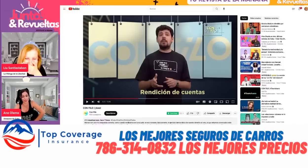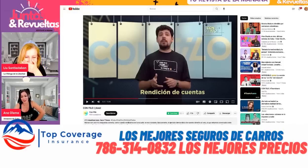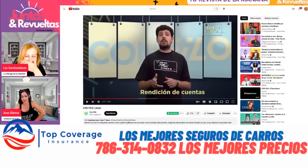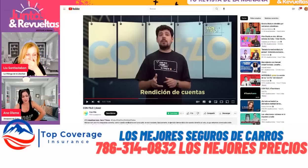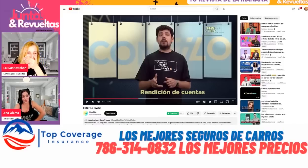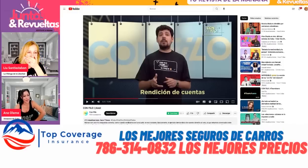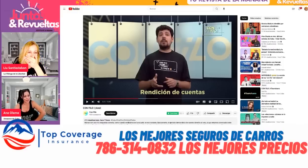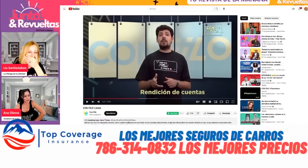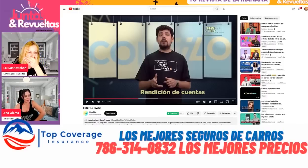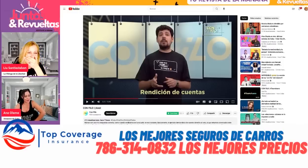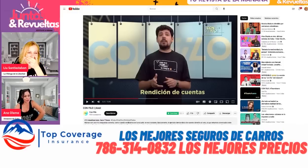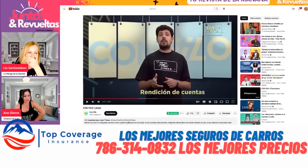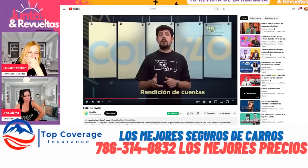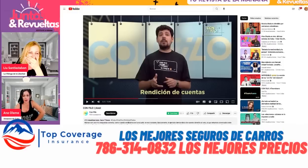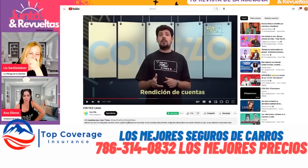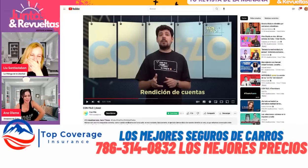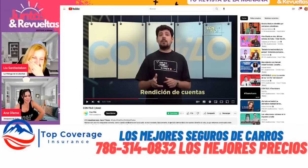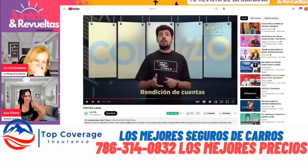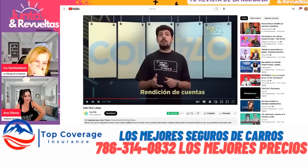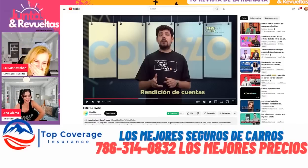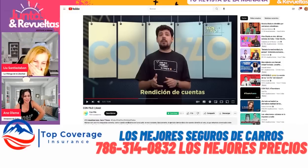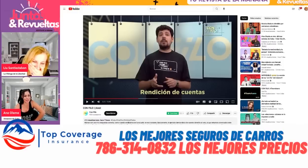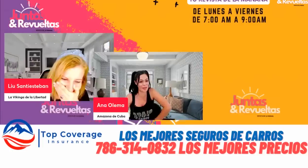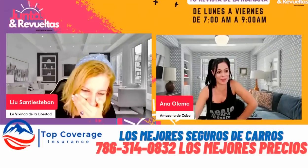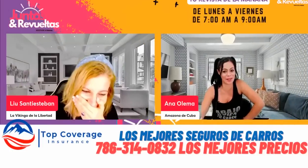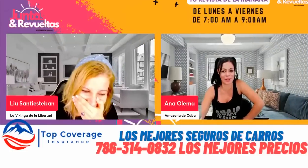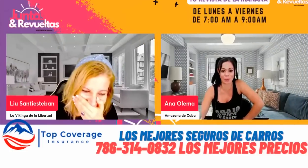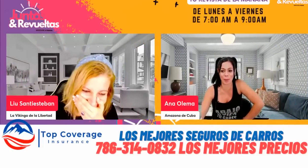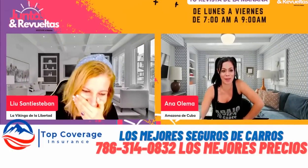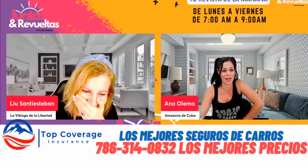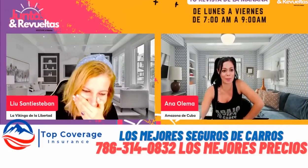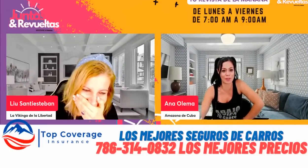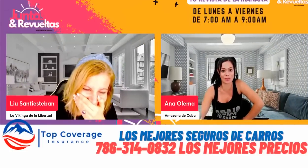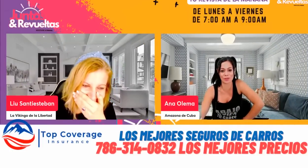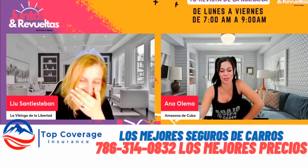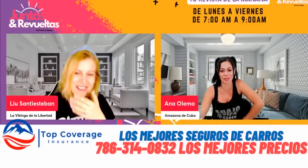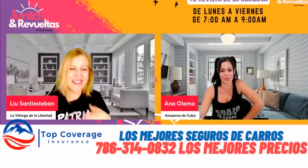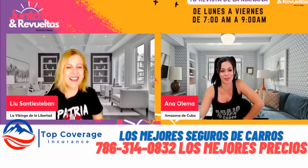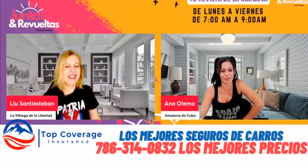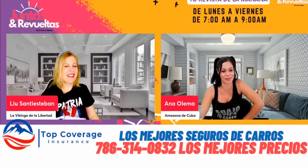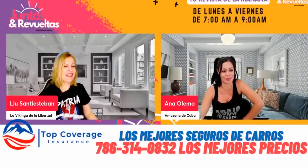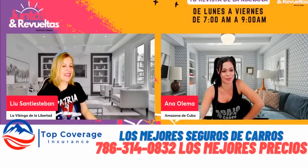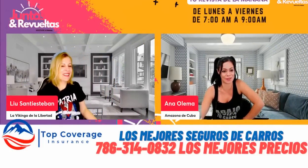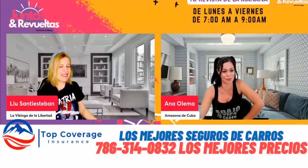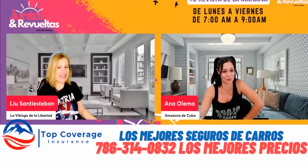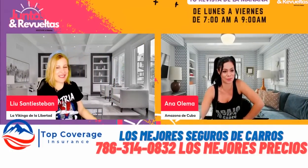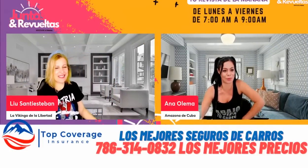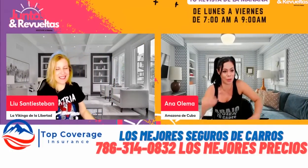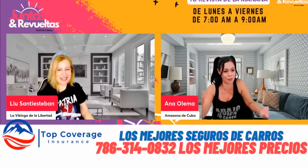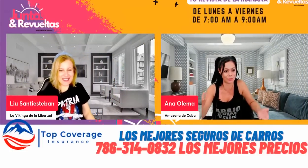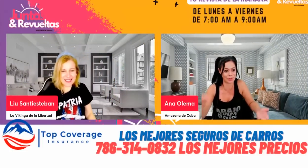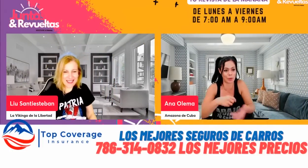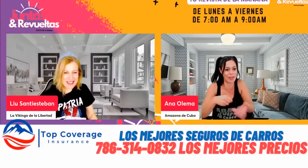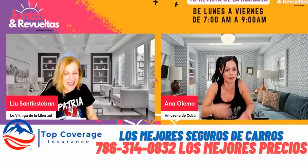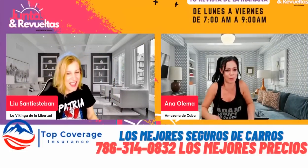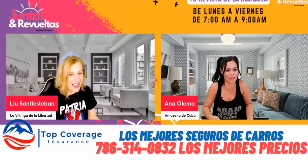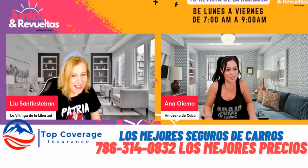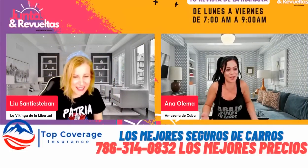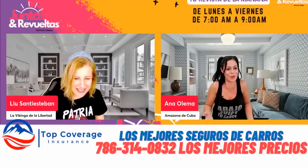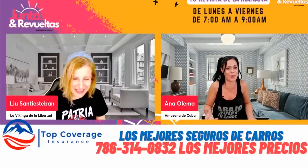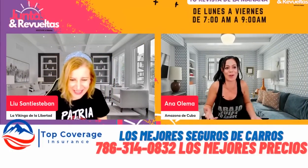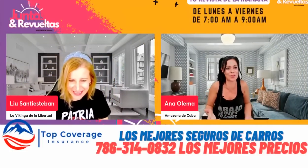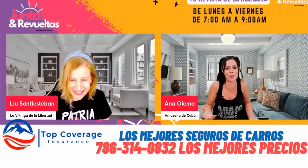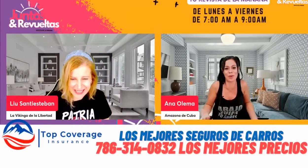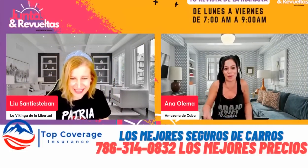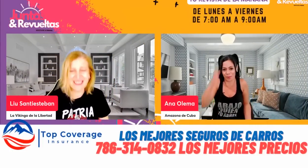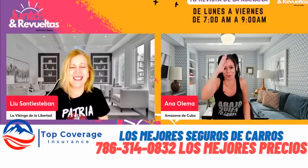cosas, ¿eh? Todavía se sigue con papel y lápiz, ¿no? ¿No? Simbolita, porque qué